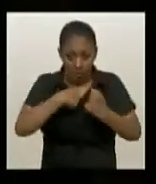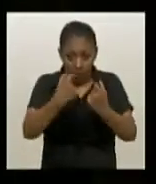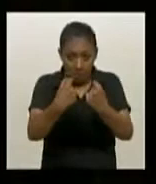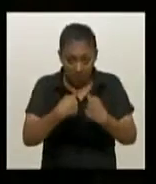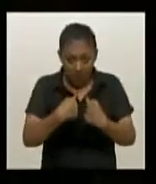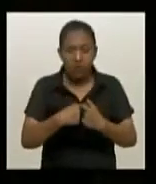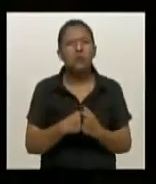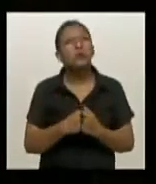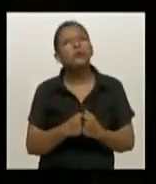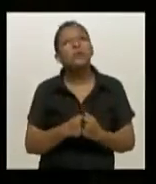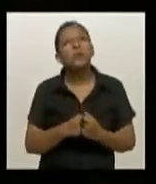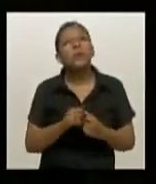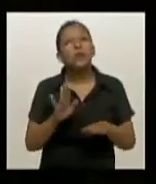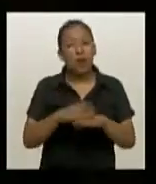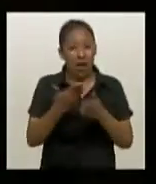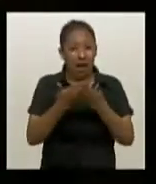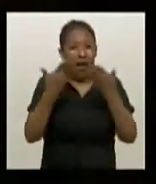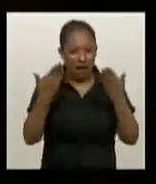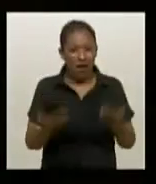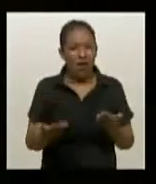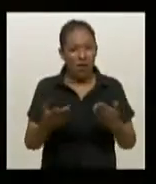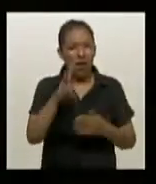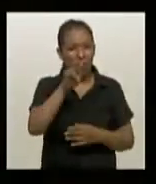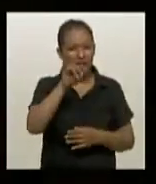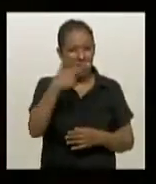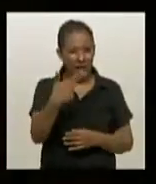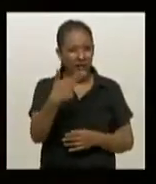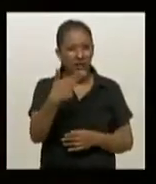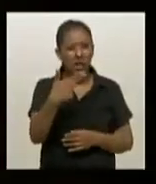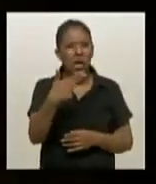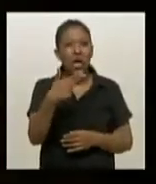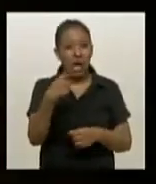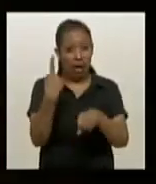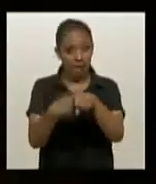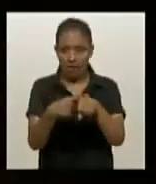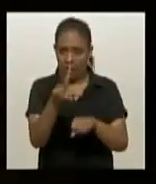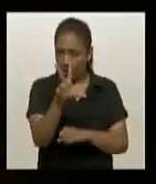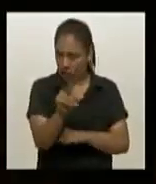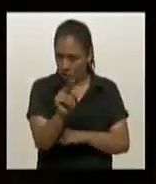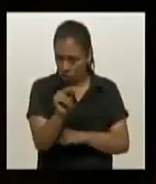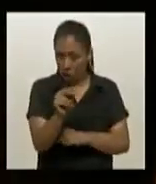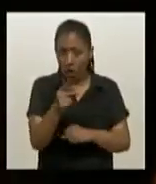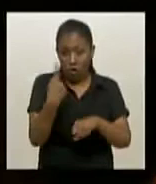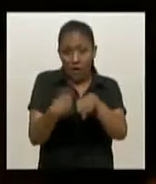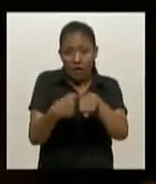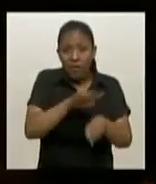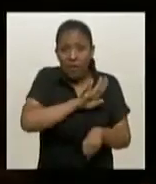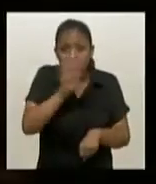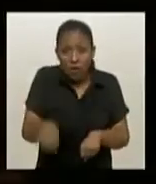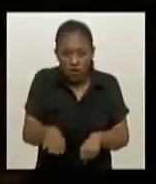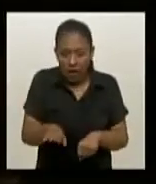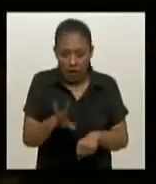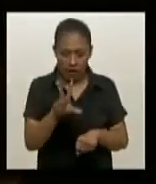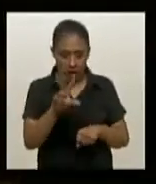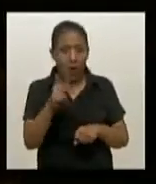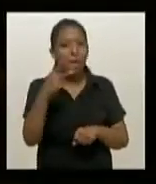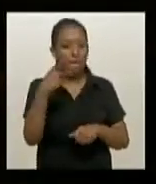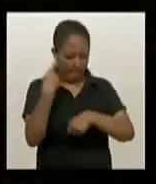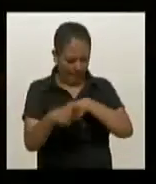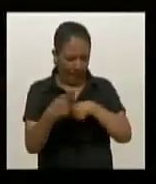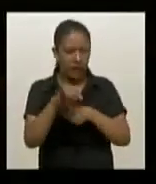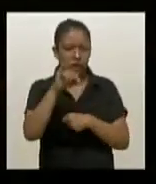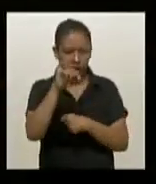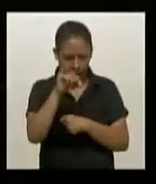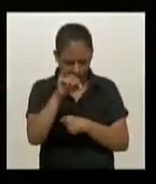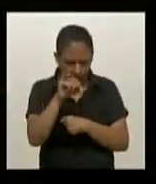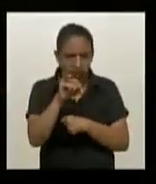Porque actualmente el VIH no se considera una enfermedad ya mortal, crónica, pero sí es peligrosa y